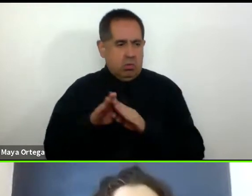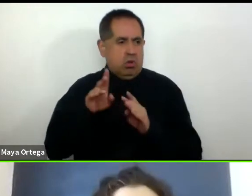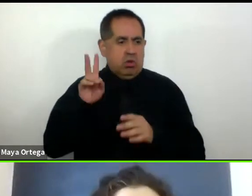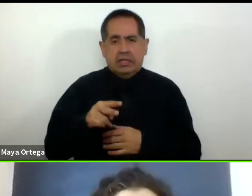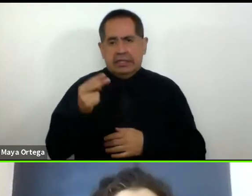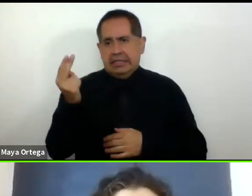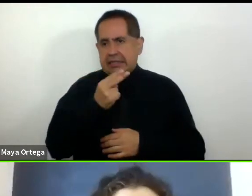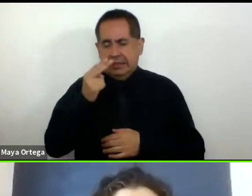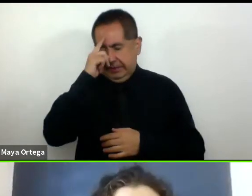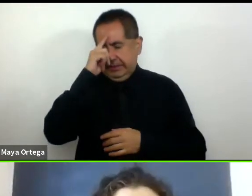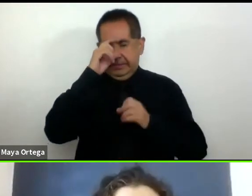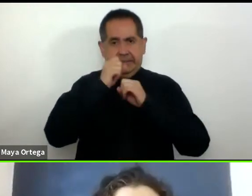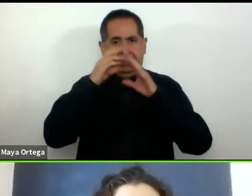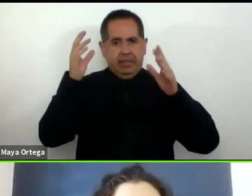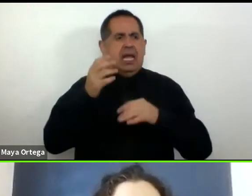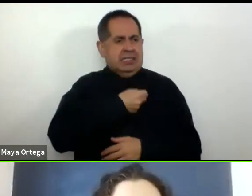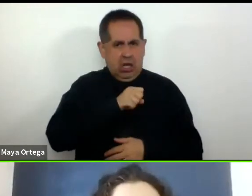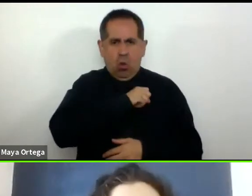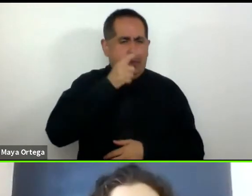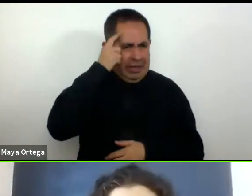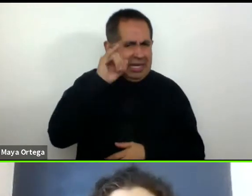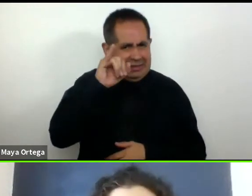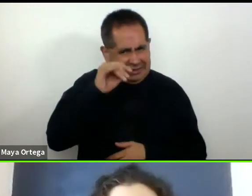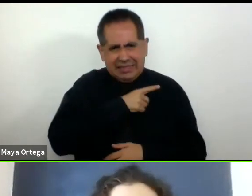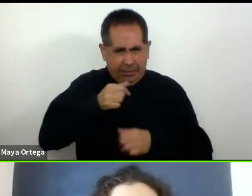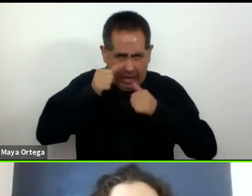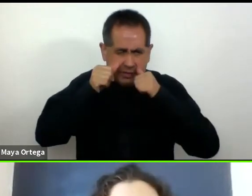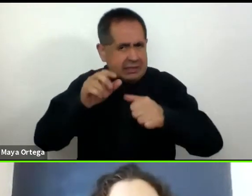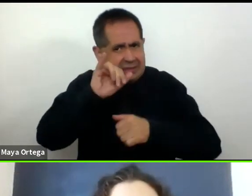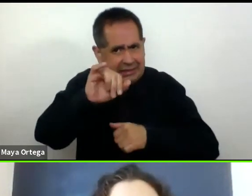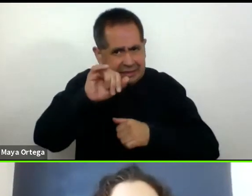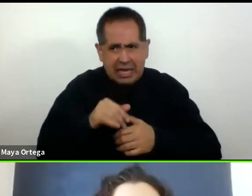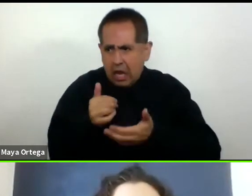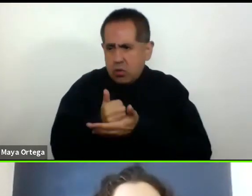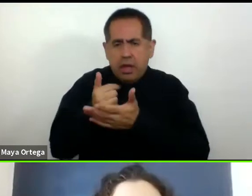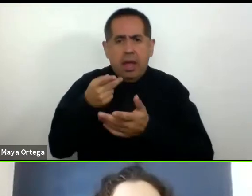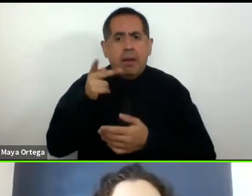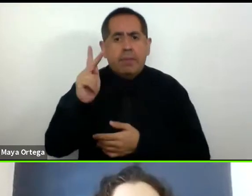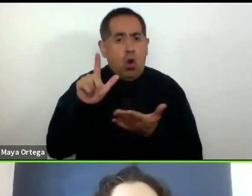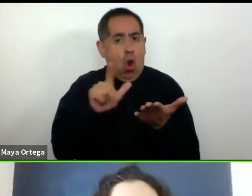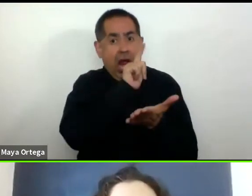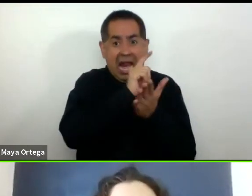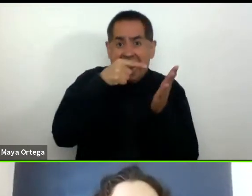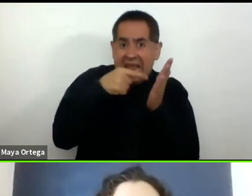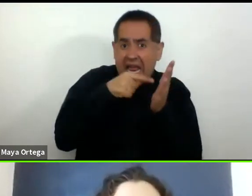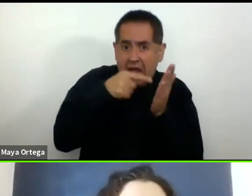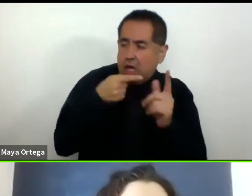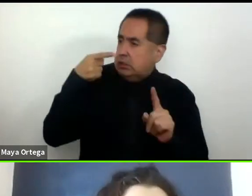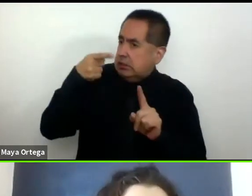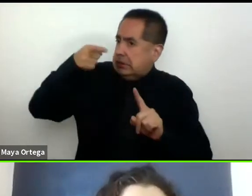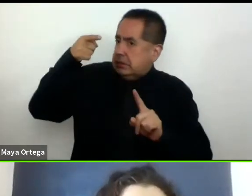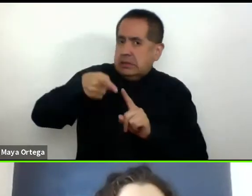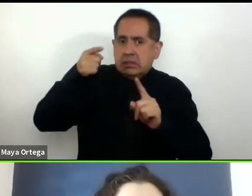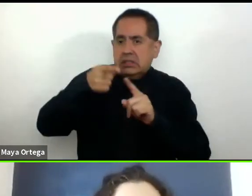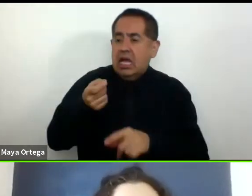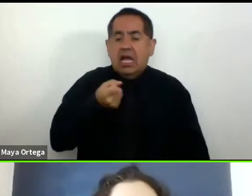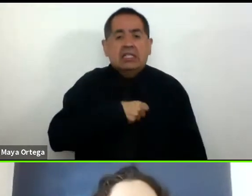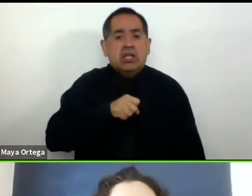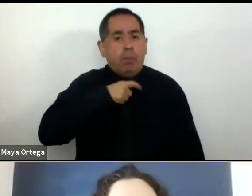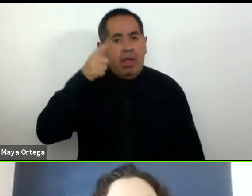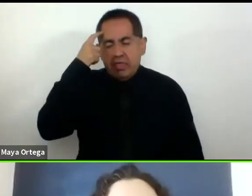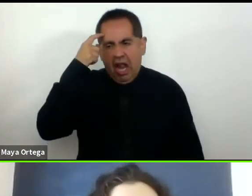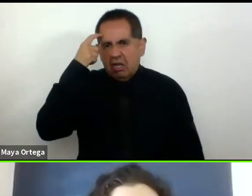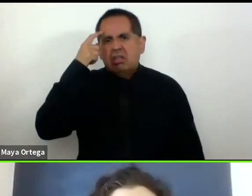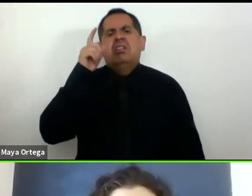de visibilizar el tema de la salud mental, estamos de acuerdo en la necesidad de atenderlo, pero esta ley sigue enfocada en que el atender la salud mental tiene que ser